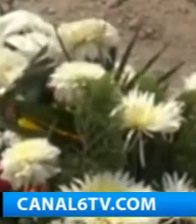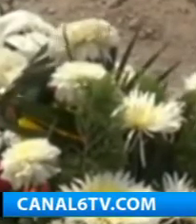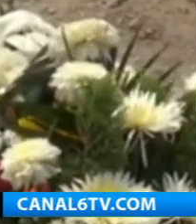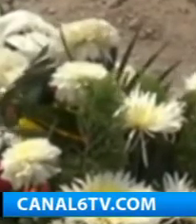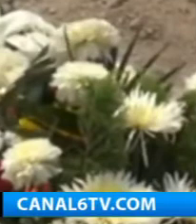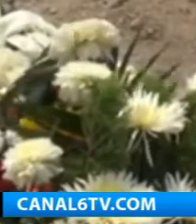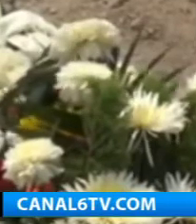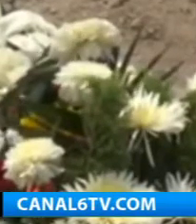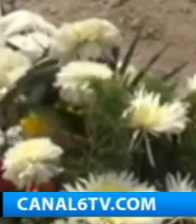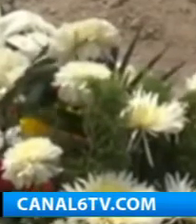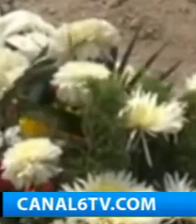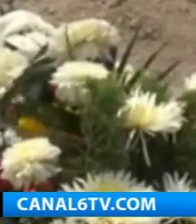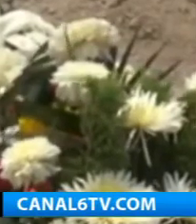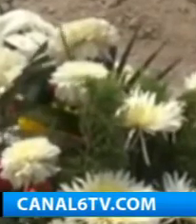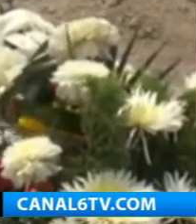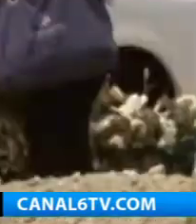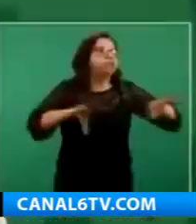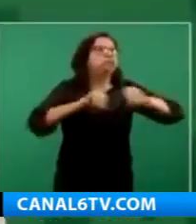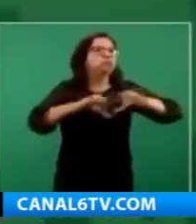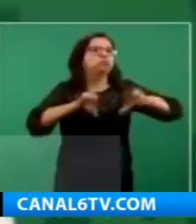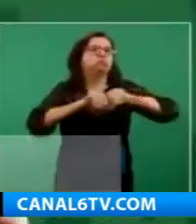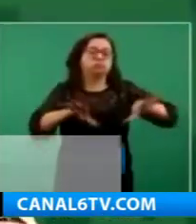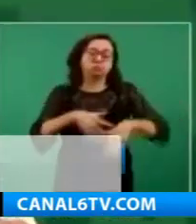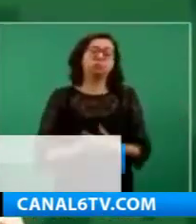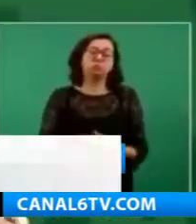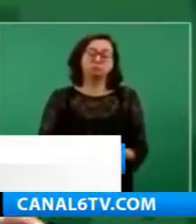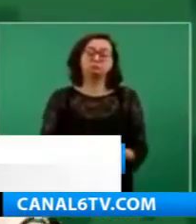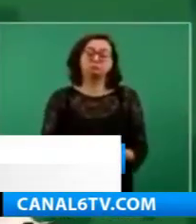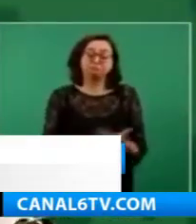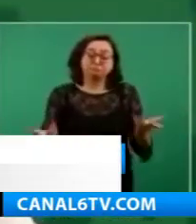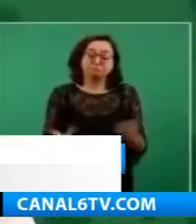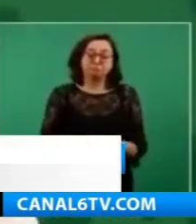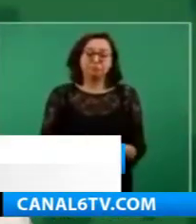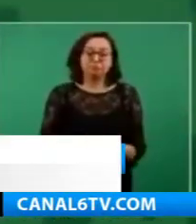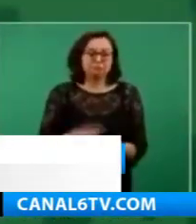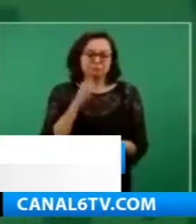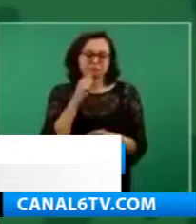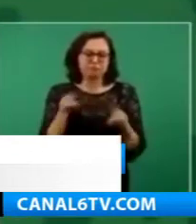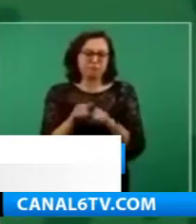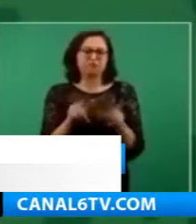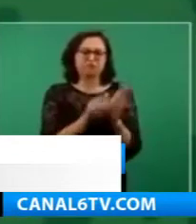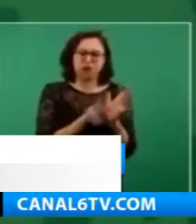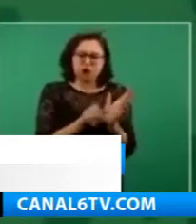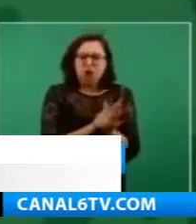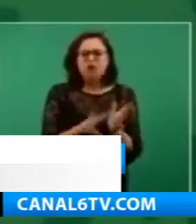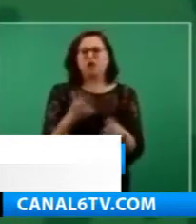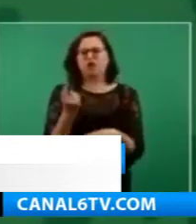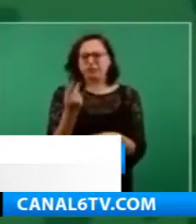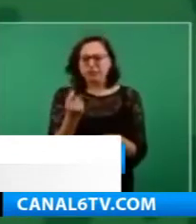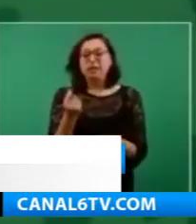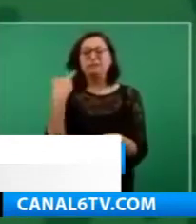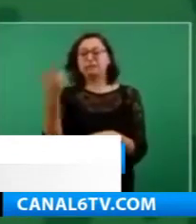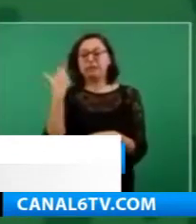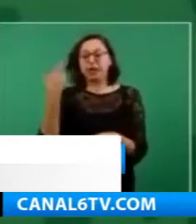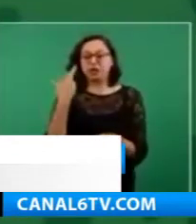Universidad Estadounidense Johns Hopkins. Ha habido también en estos medios y varios otros de televisión, de radio, esta